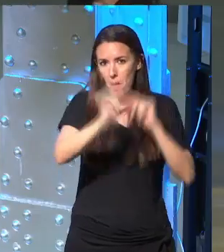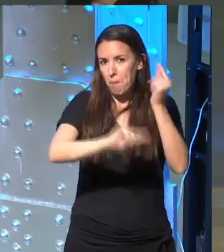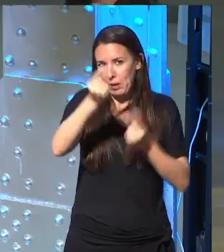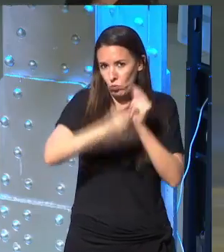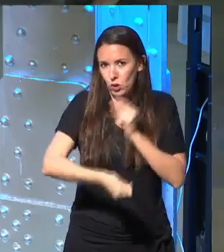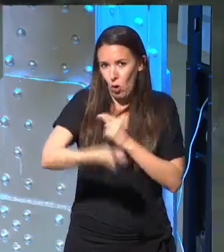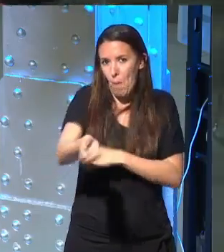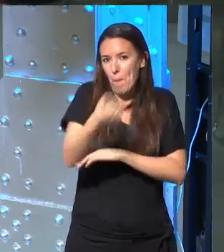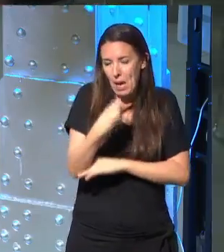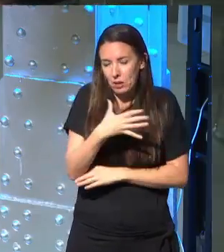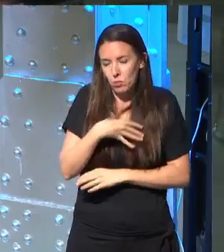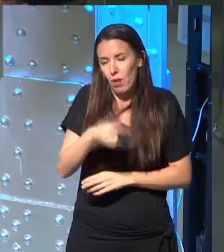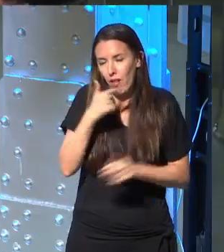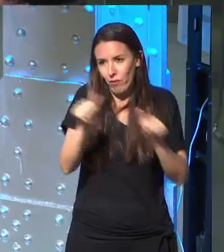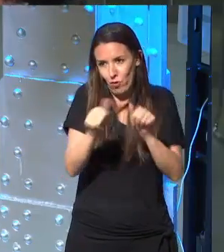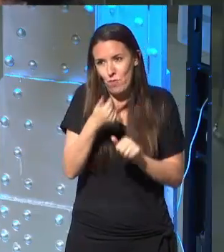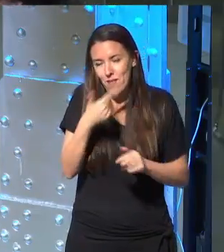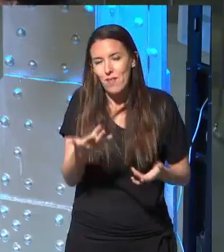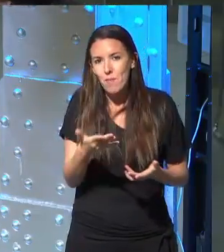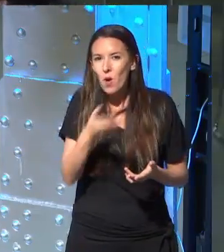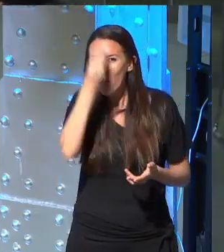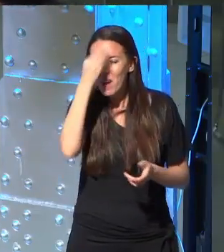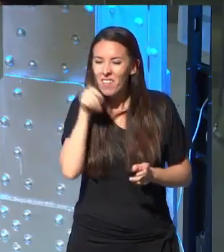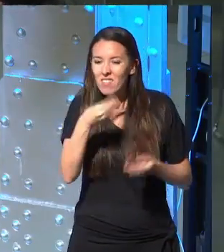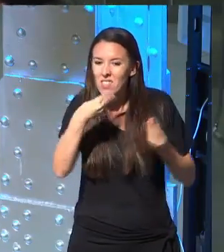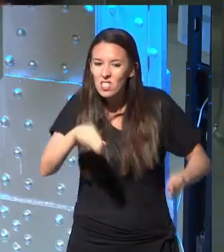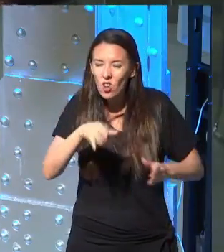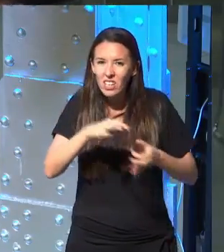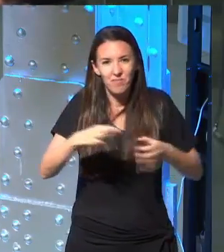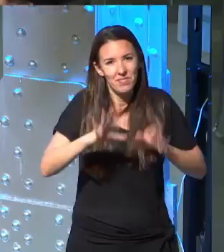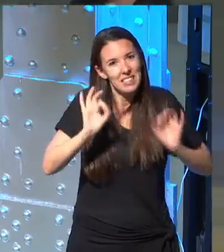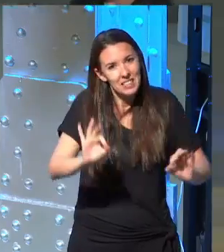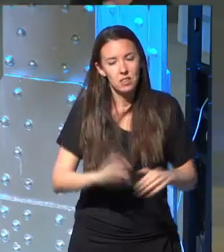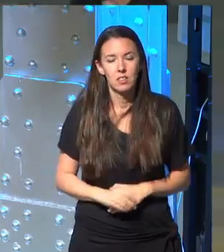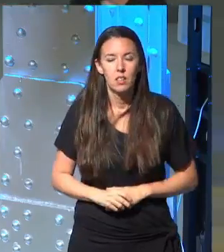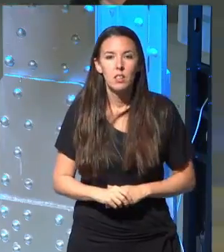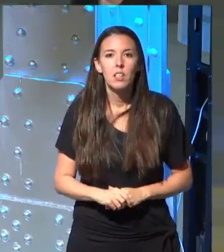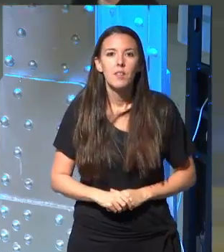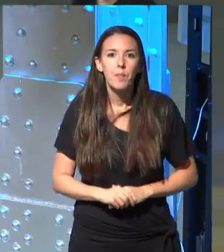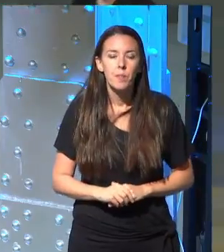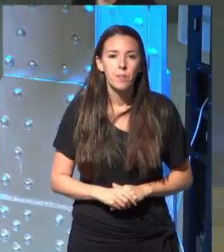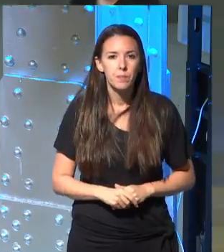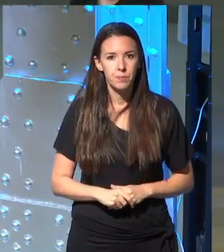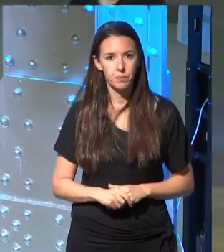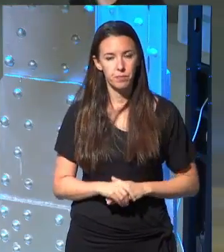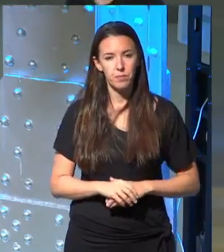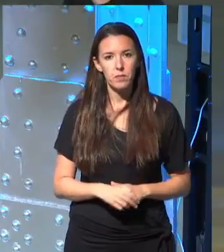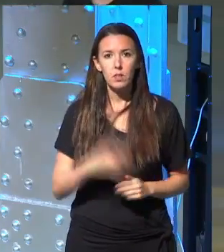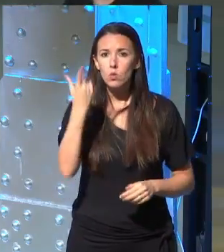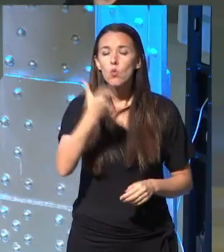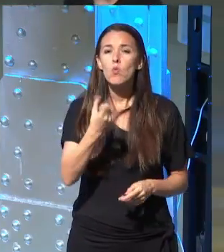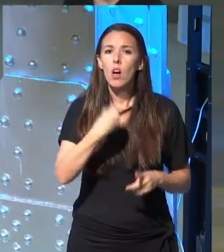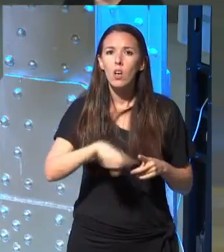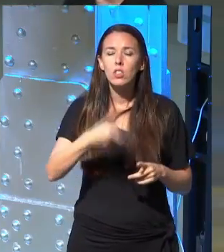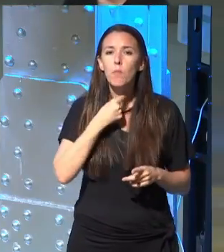por decirlo de algún modo. Pero esta en concreto me parecía que no era lo que tocaba. Bueno, a mí una cosa que me gustó mucho cuando entras por